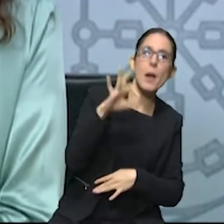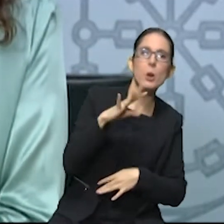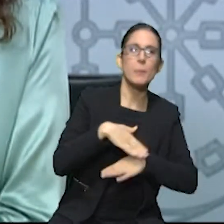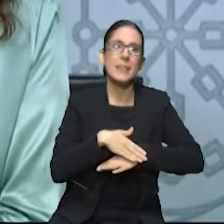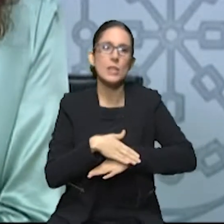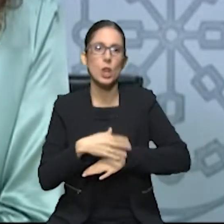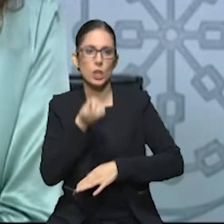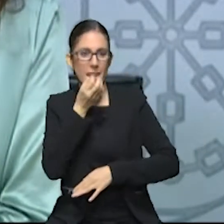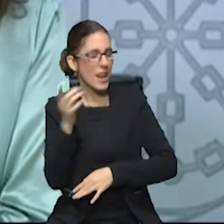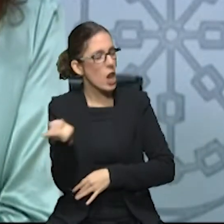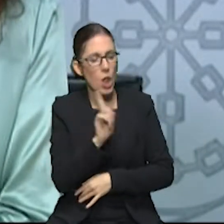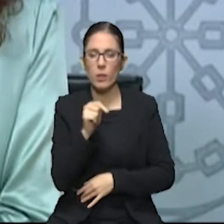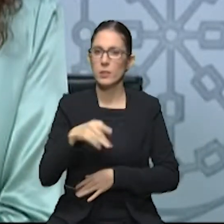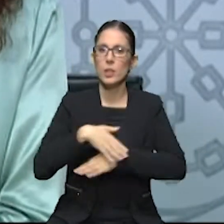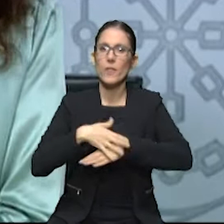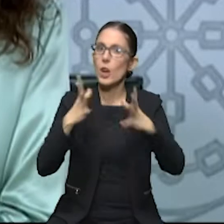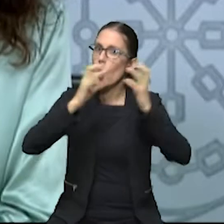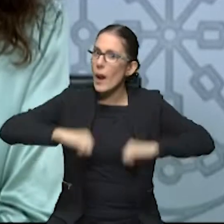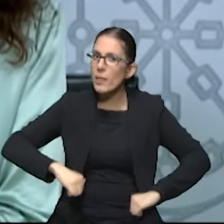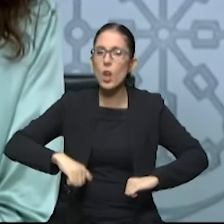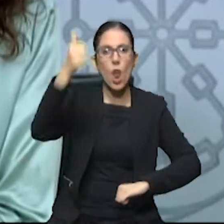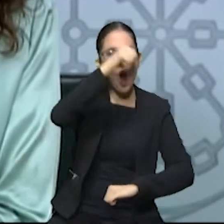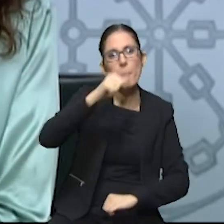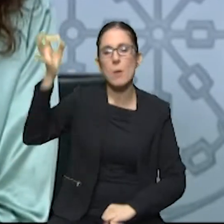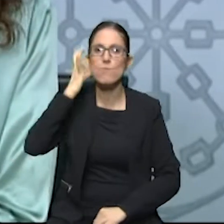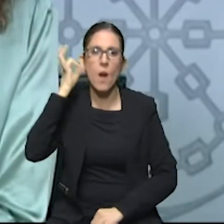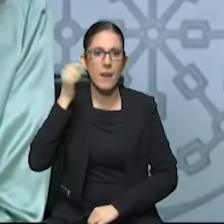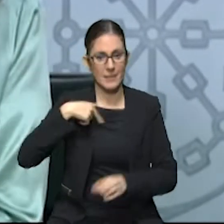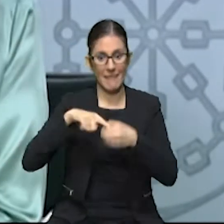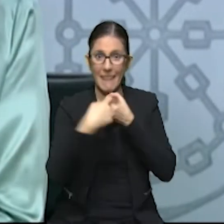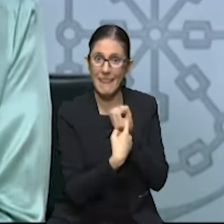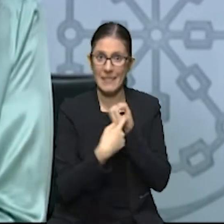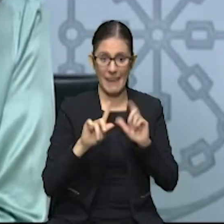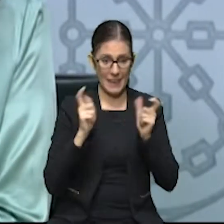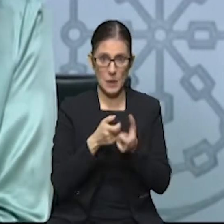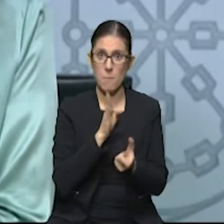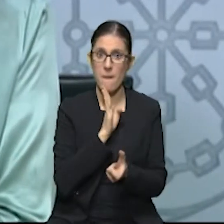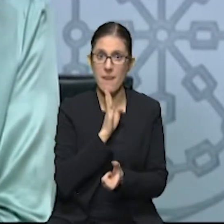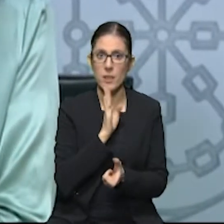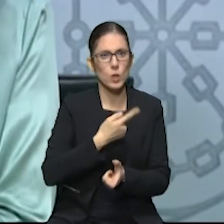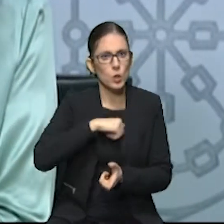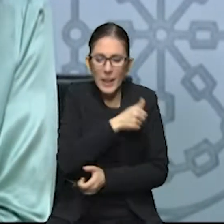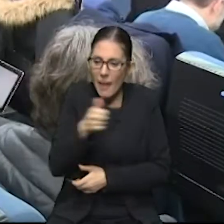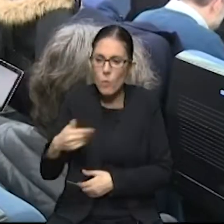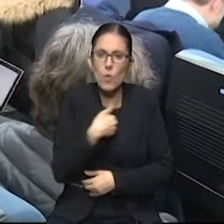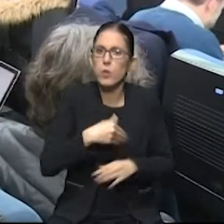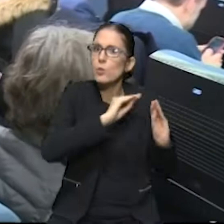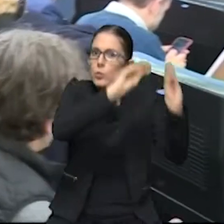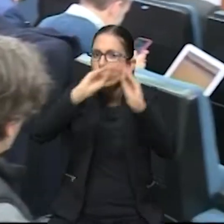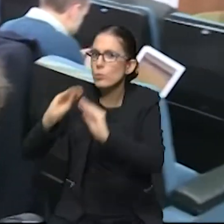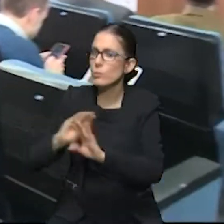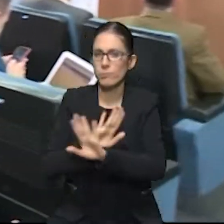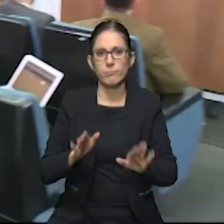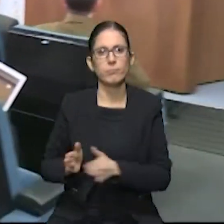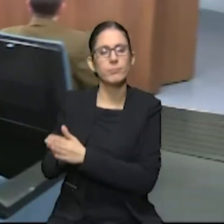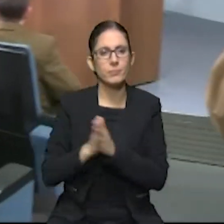coalición en la que cada uno de los hombres y mujeres que formamos parte de este equipo desempeñamos una tarea. El Consejo de